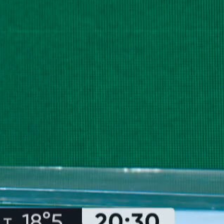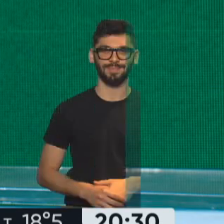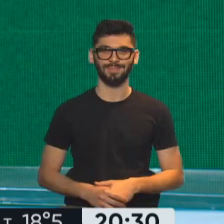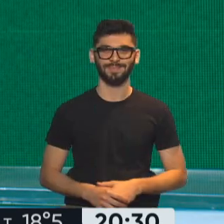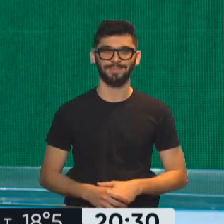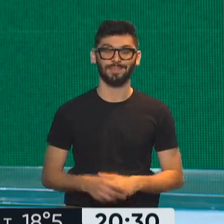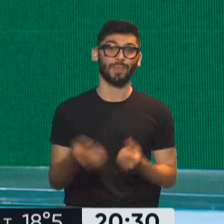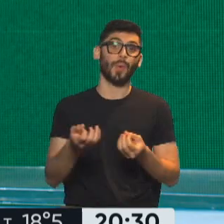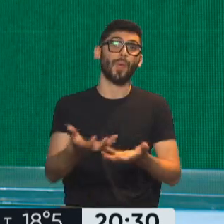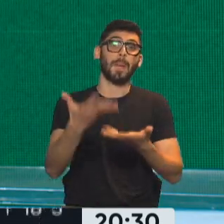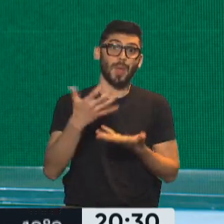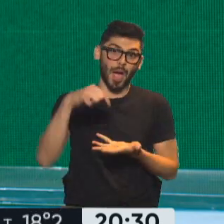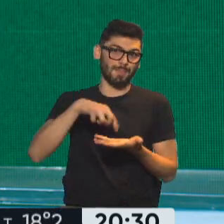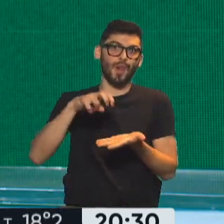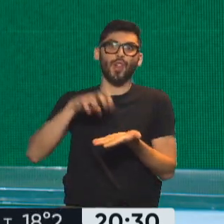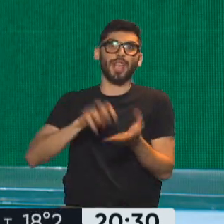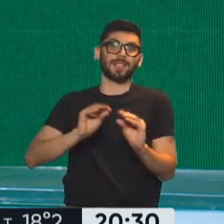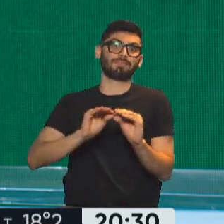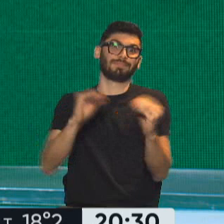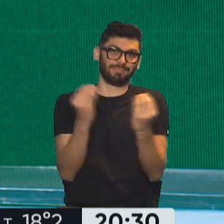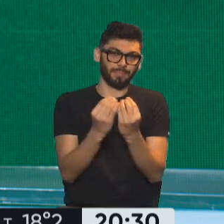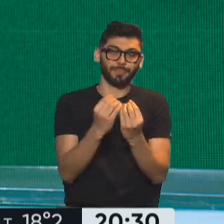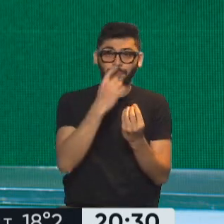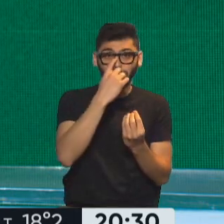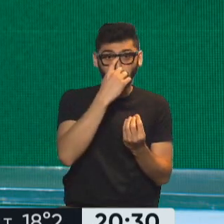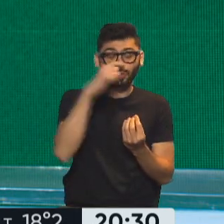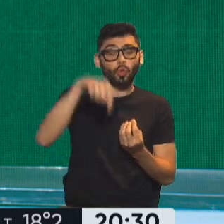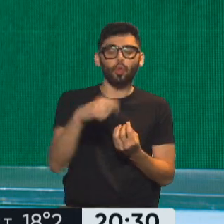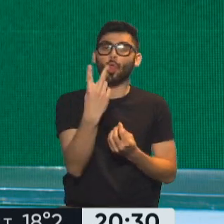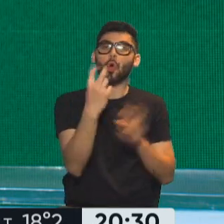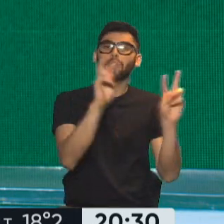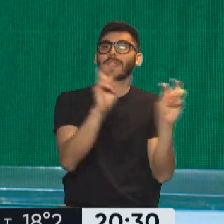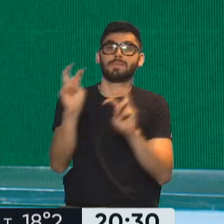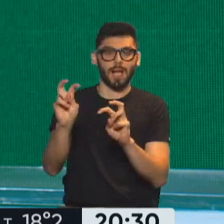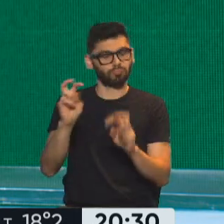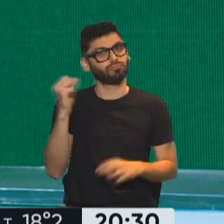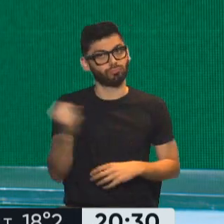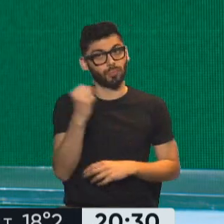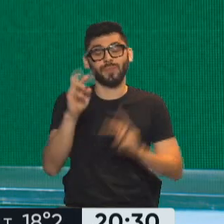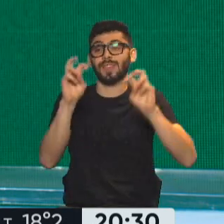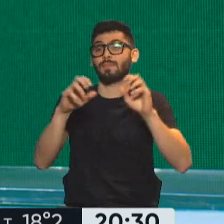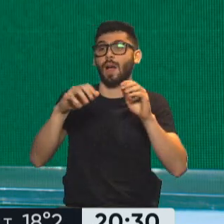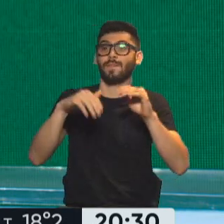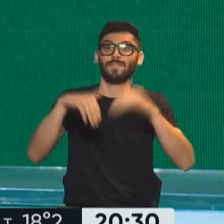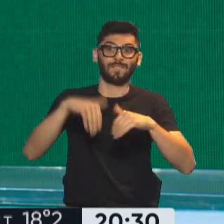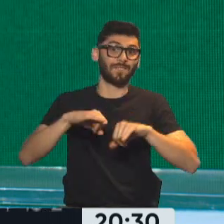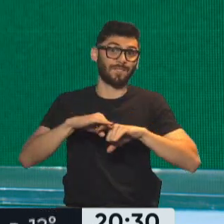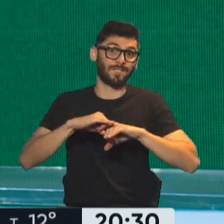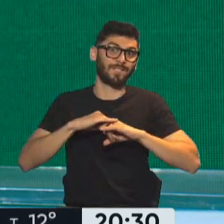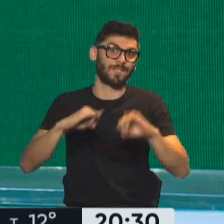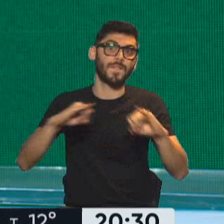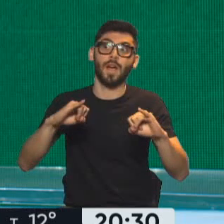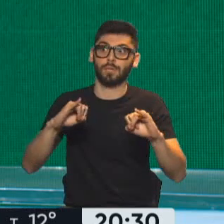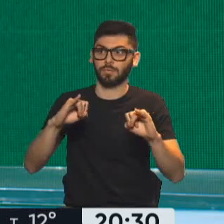Bienvenidos, bienvenidas a este cierre de edición. Hoy con dos temas fundamentales. Vamos a hablar de la campaña, de lo que se ha escuchado en esta campaña